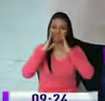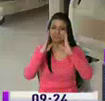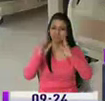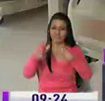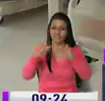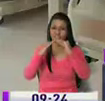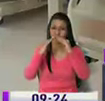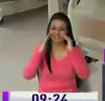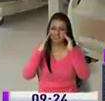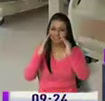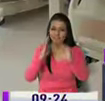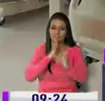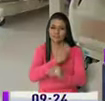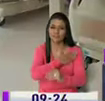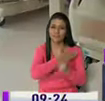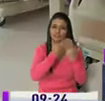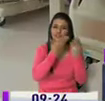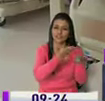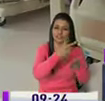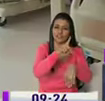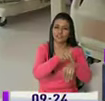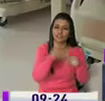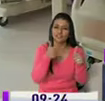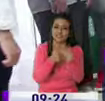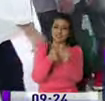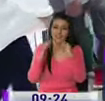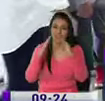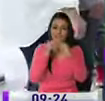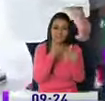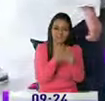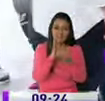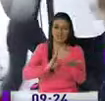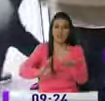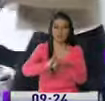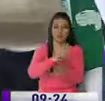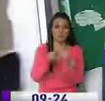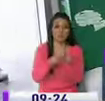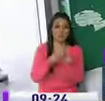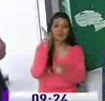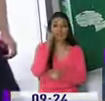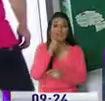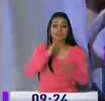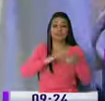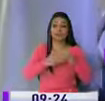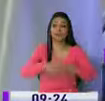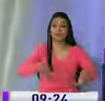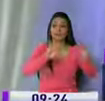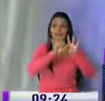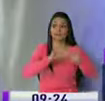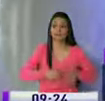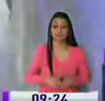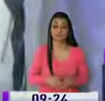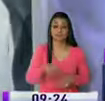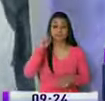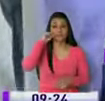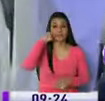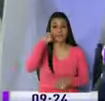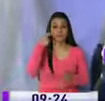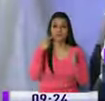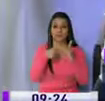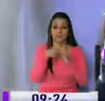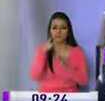antaño, aquel de confianza y cercano, y será un líder comunitario importante. Recuerde que cuando